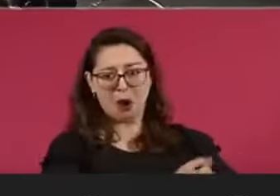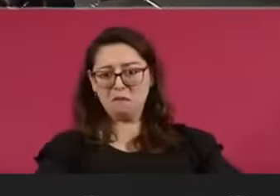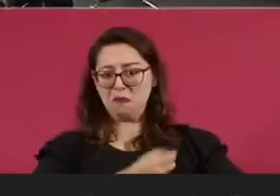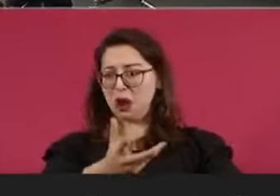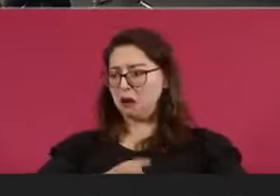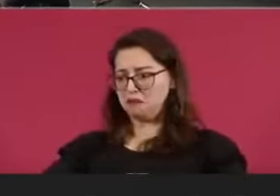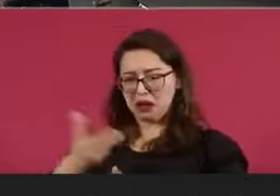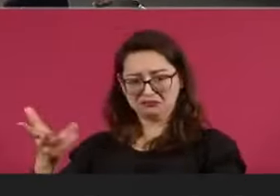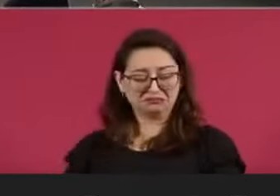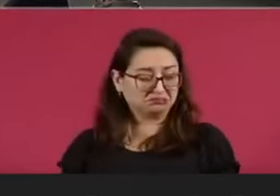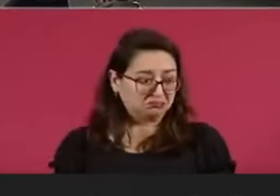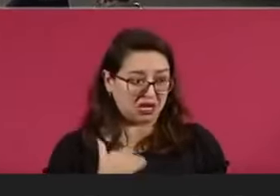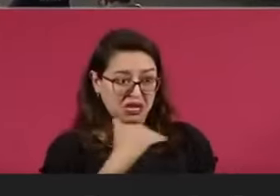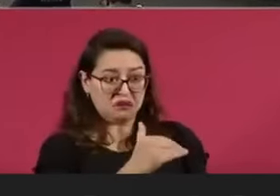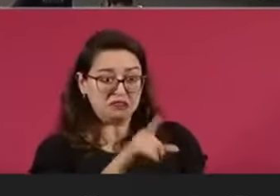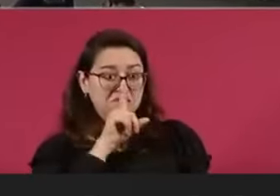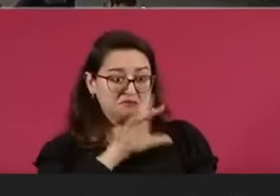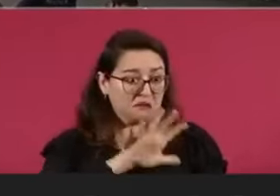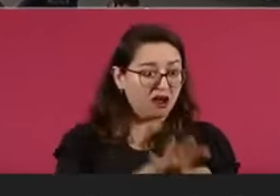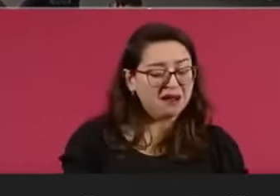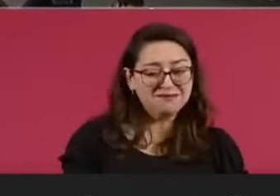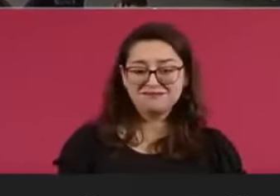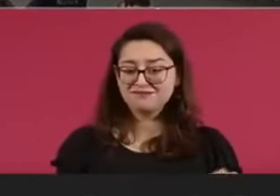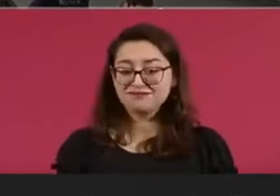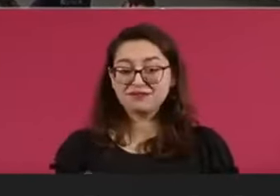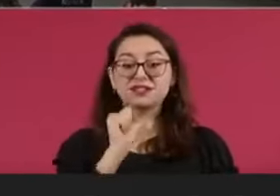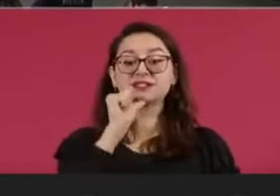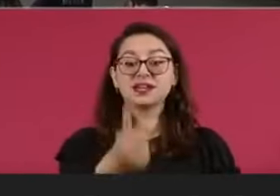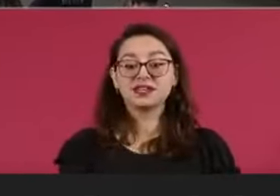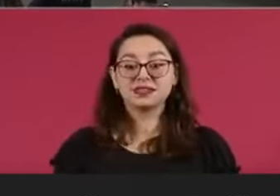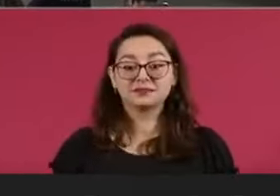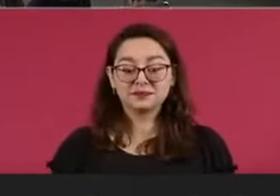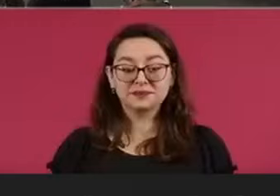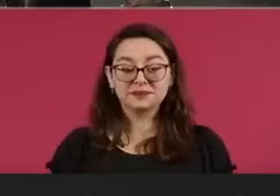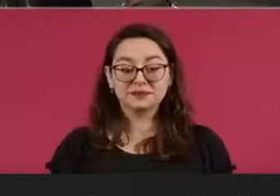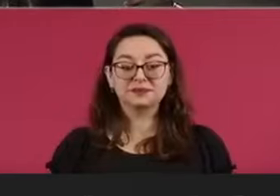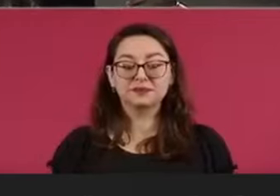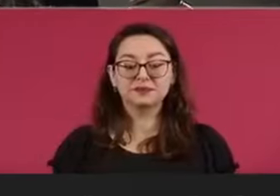ningún límite. Y justo eso, presidente, cada que aquí hay